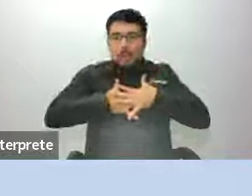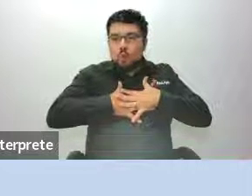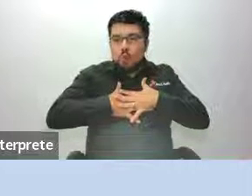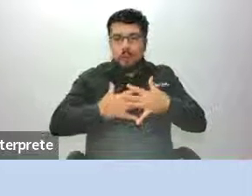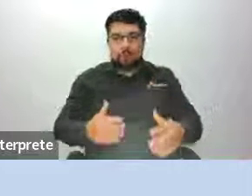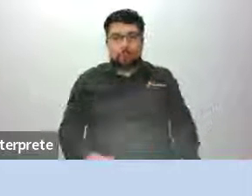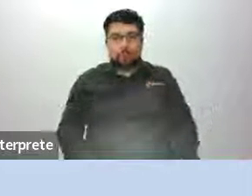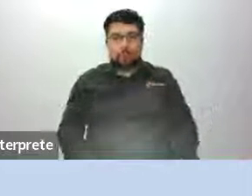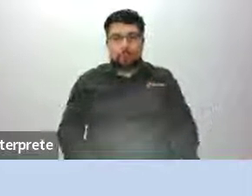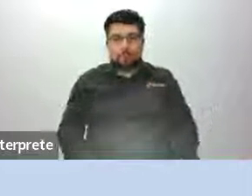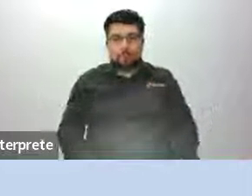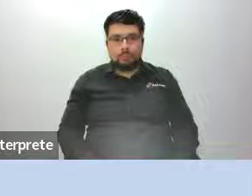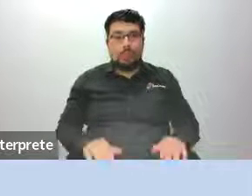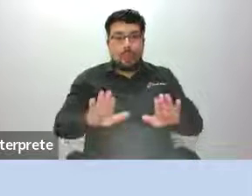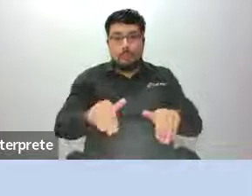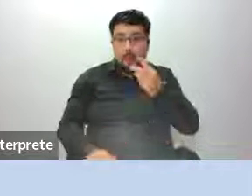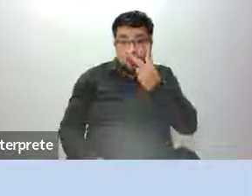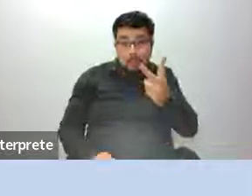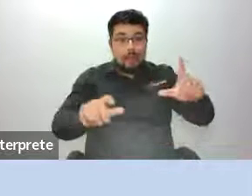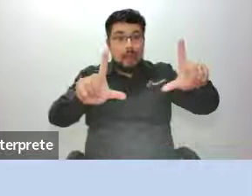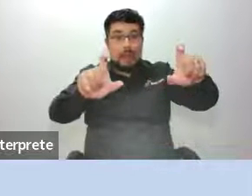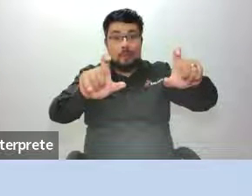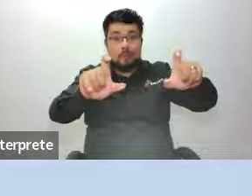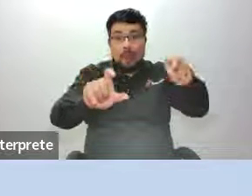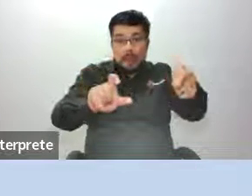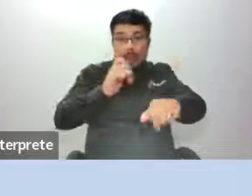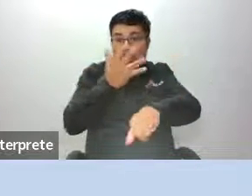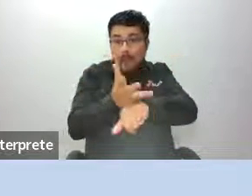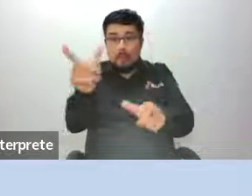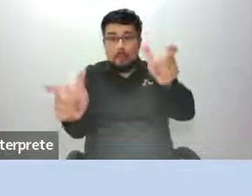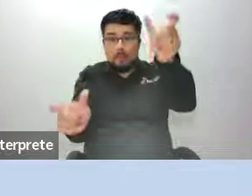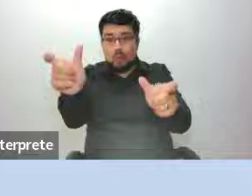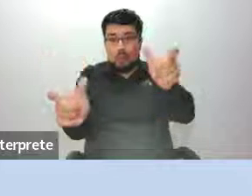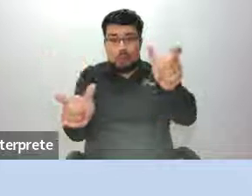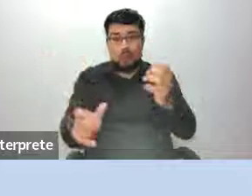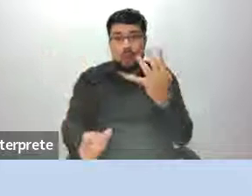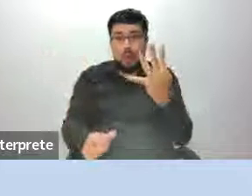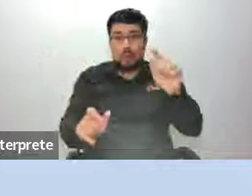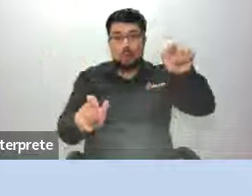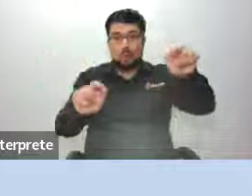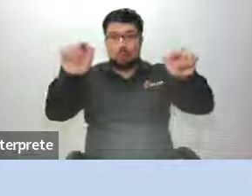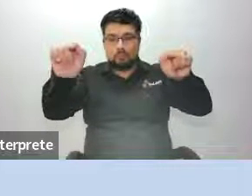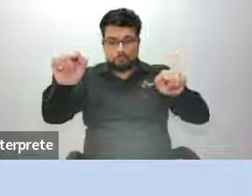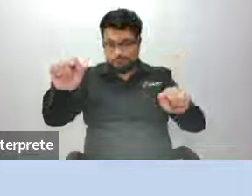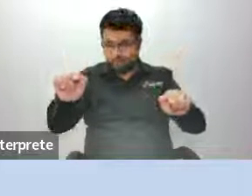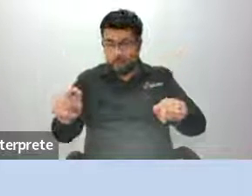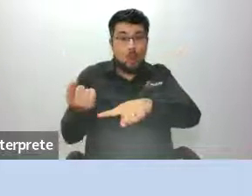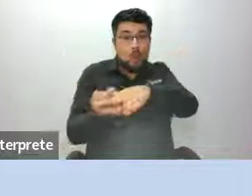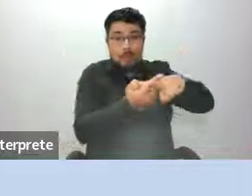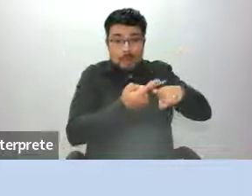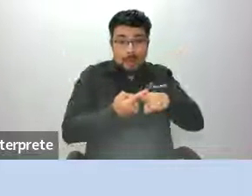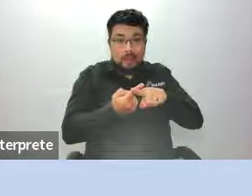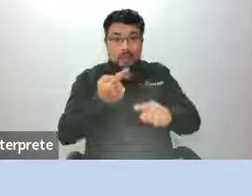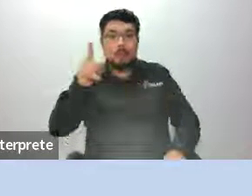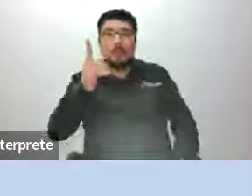Y como se ve en la imagen, donde hay personas que están conversando, pero también hay un perrito, ¿cierto?, que tiene un signo de